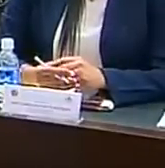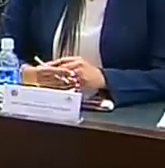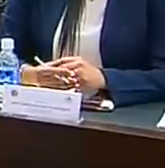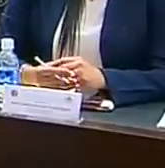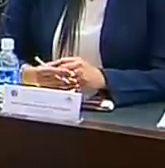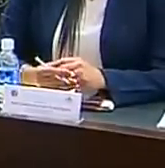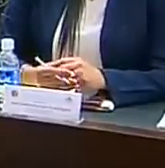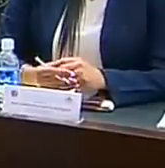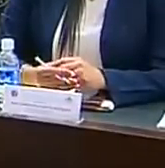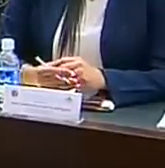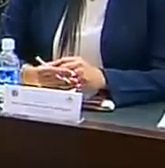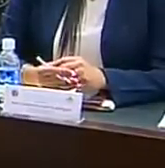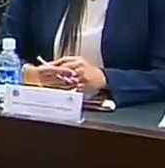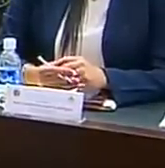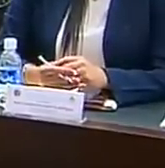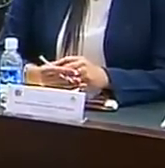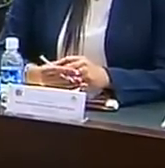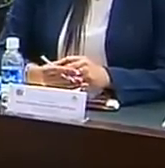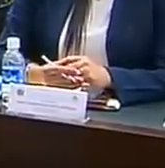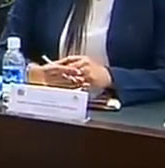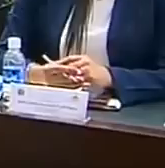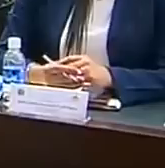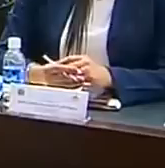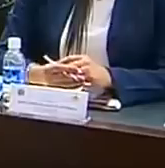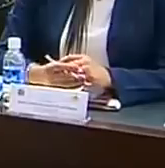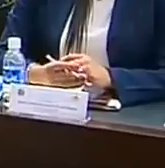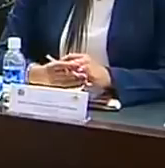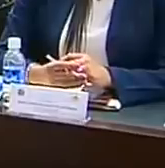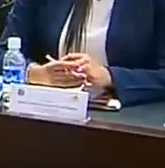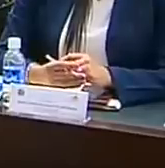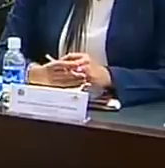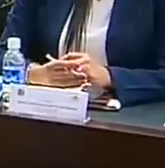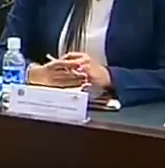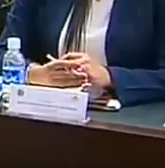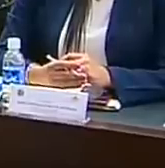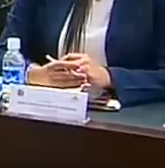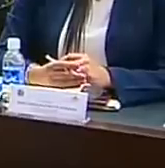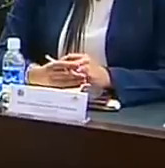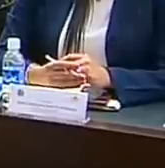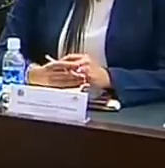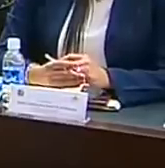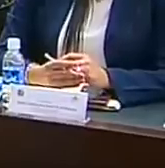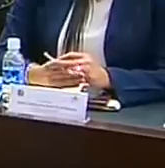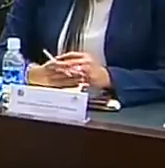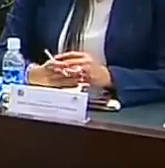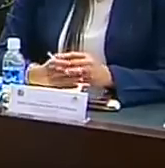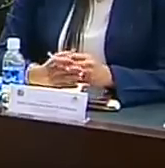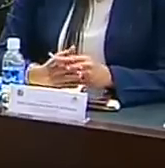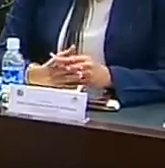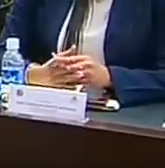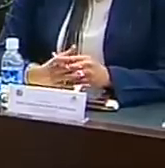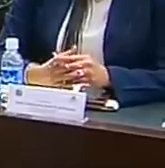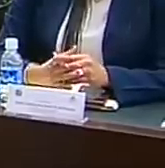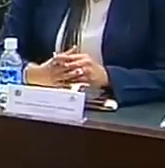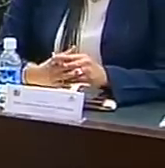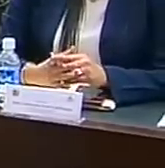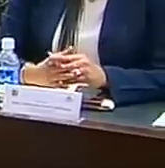adultos mayores antes de la revolución y cómo es la vida de los adultos mayores